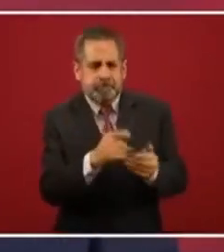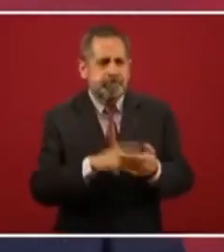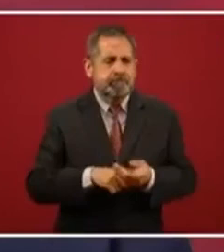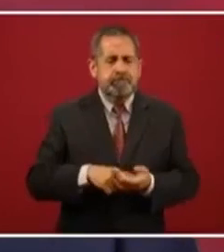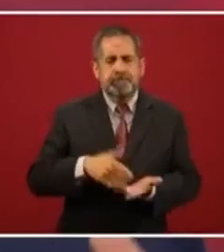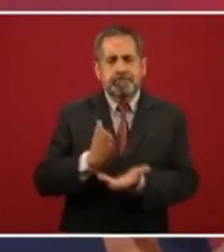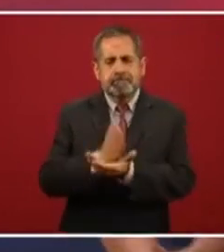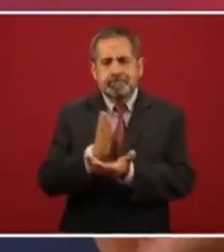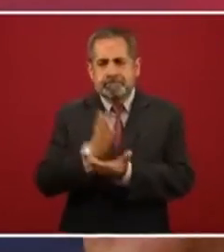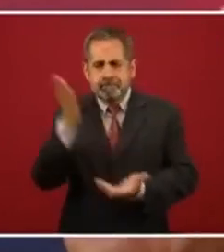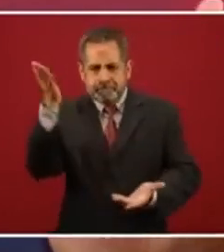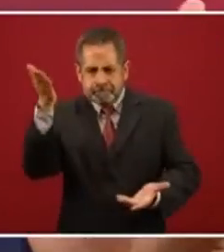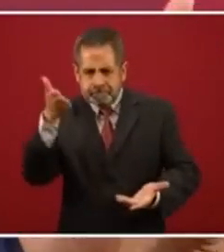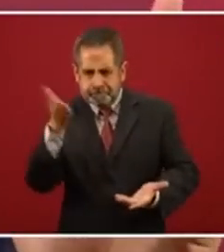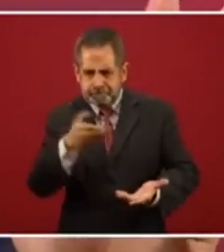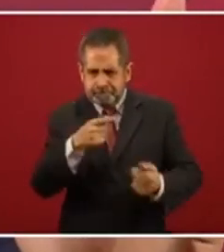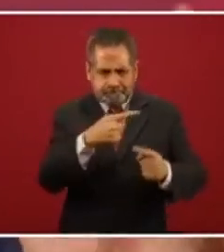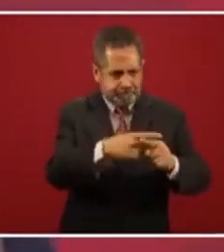taquerías,